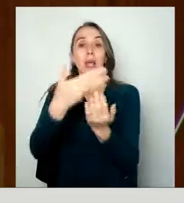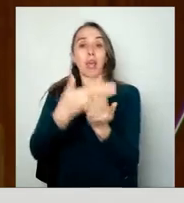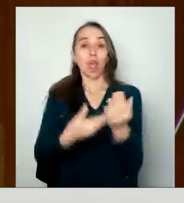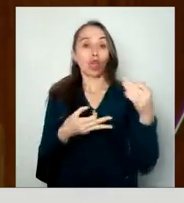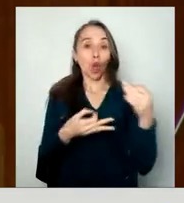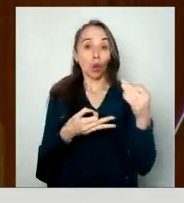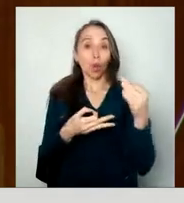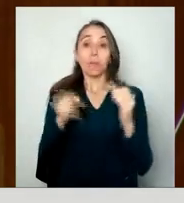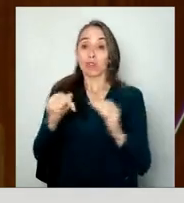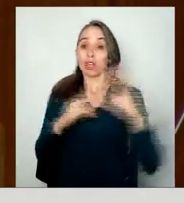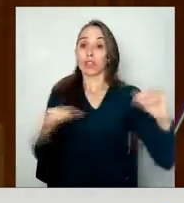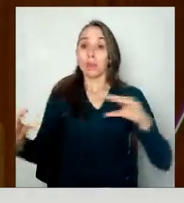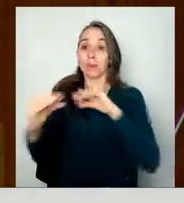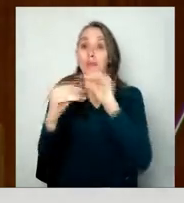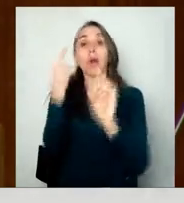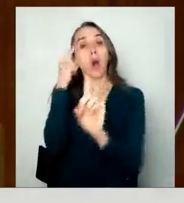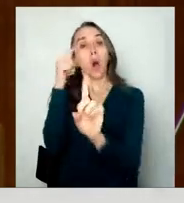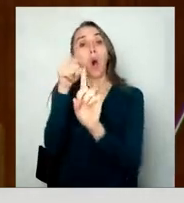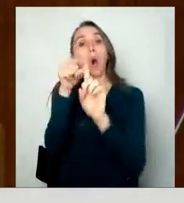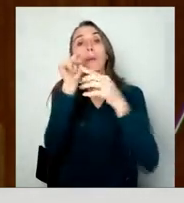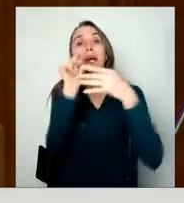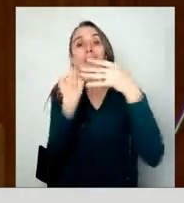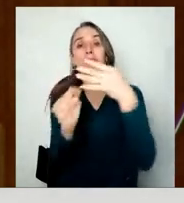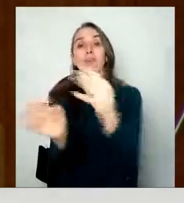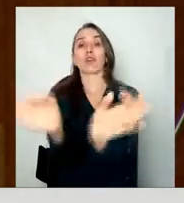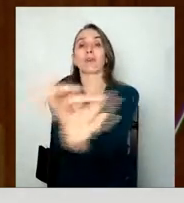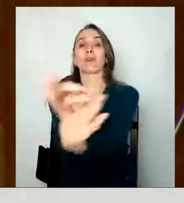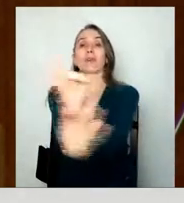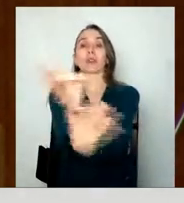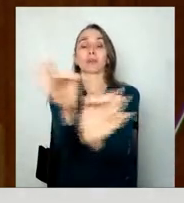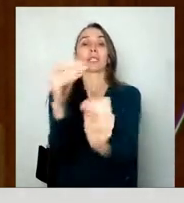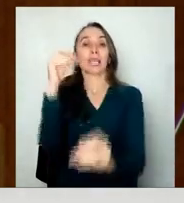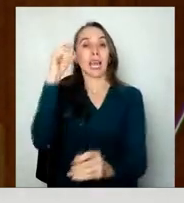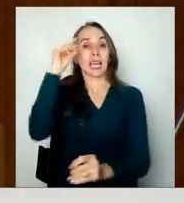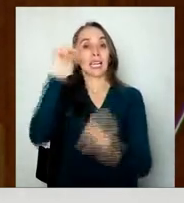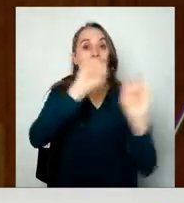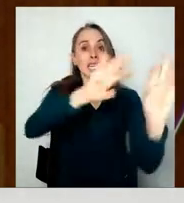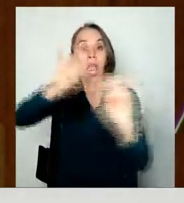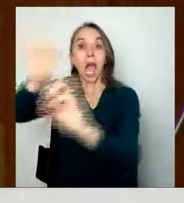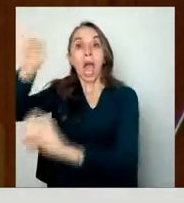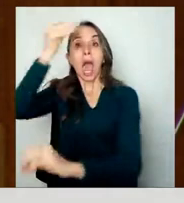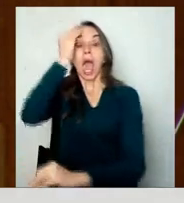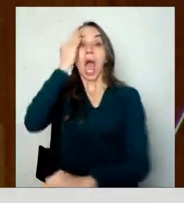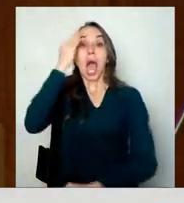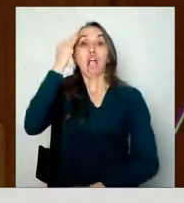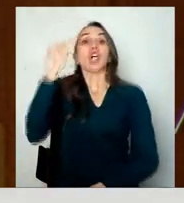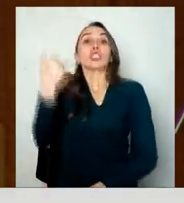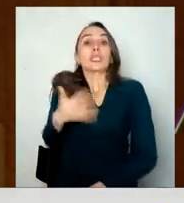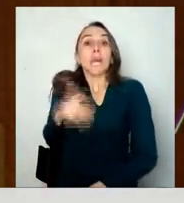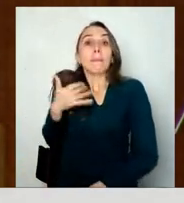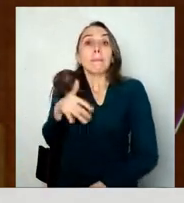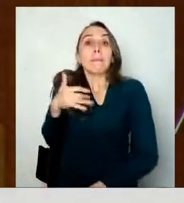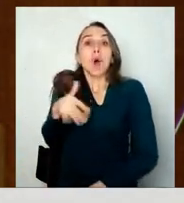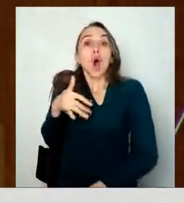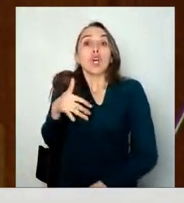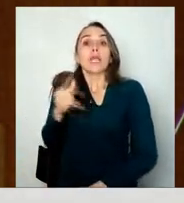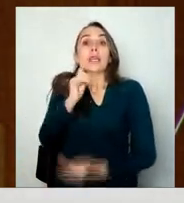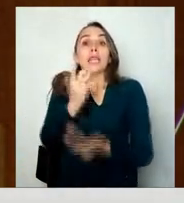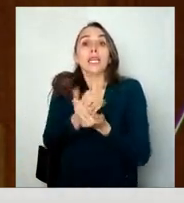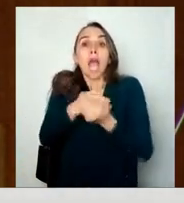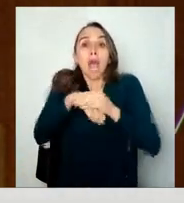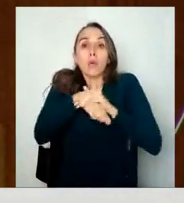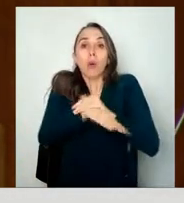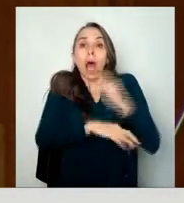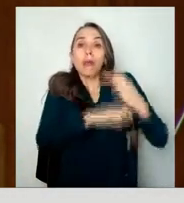con los siguientes objetivos crear conciencia sobre la significación e importancia del patrimonio bibliográfico